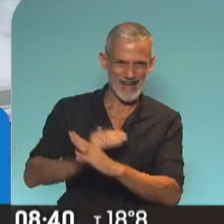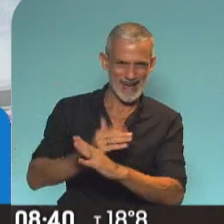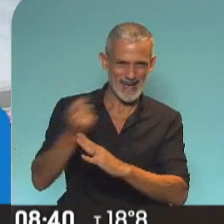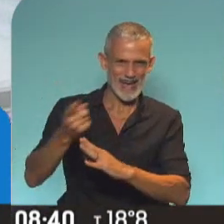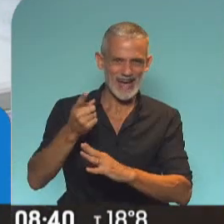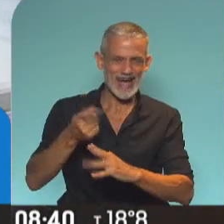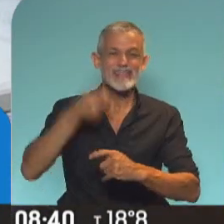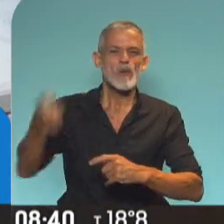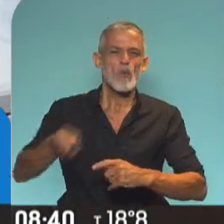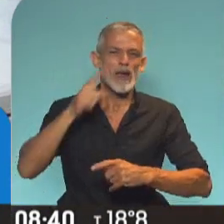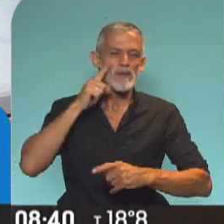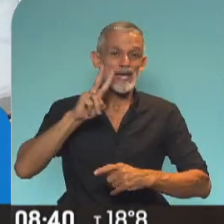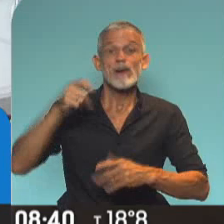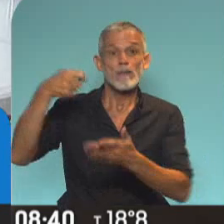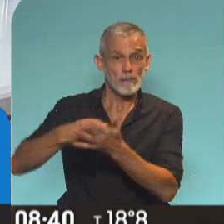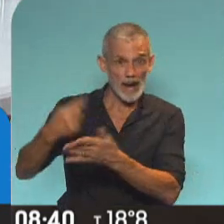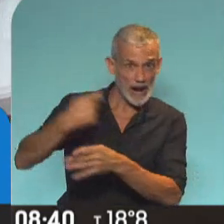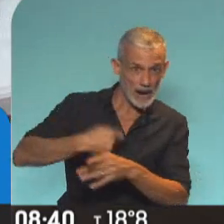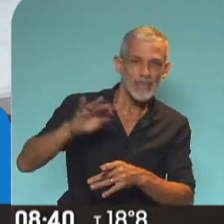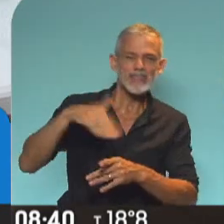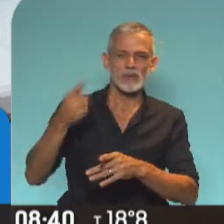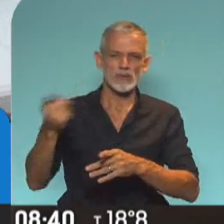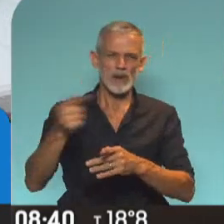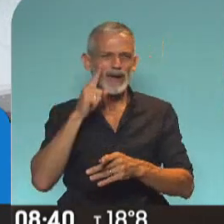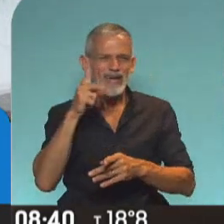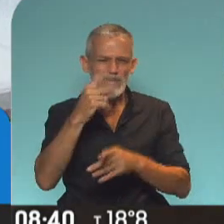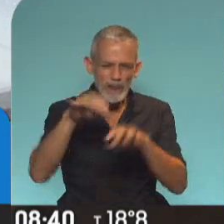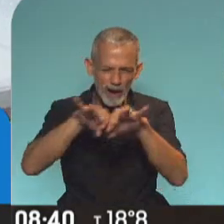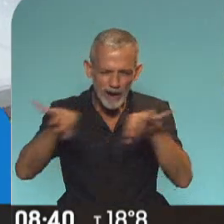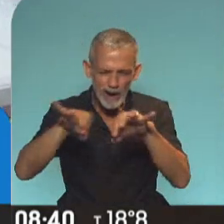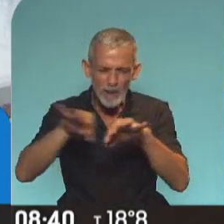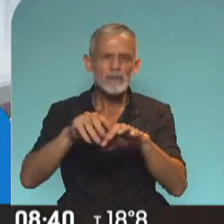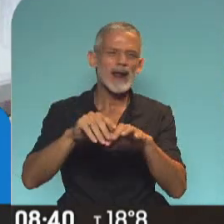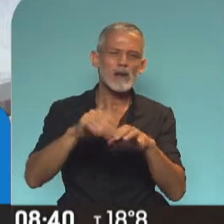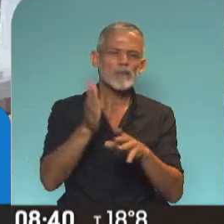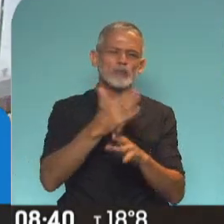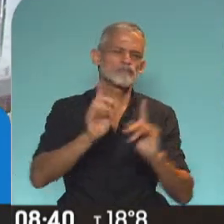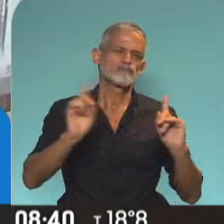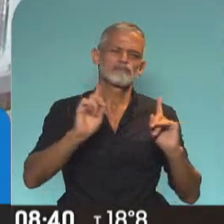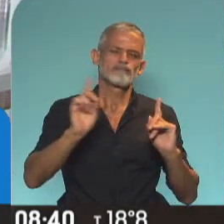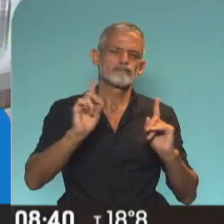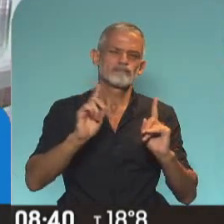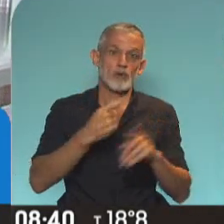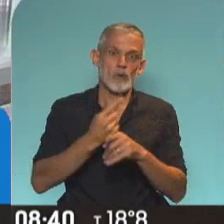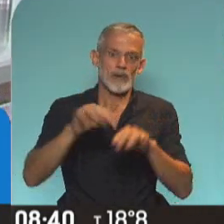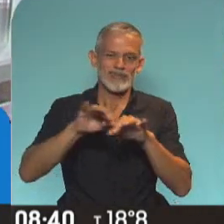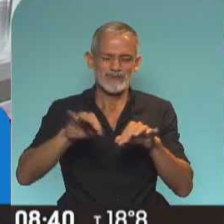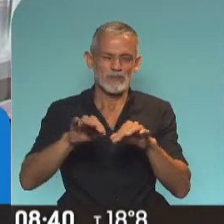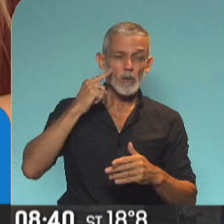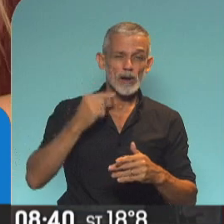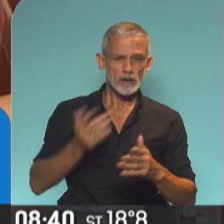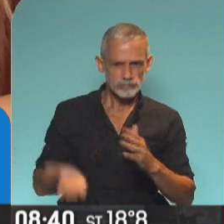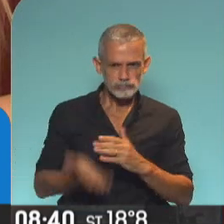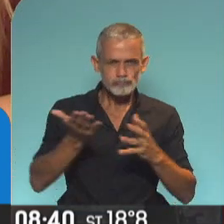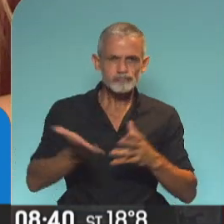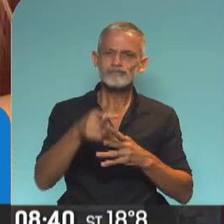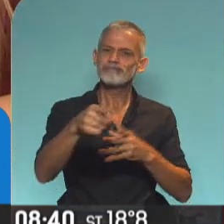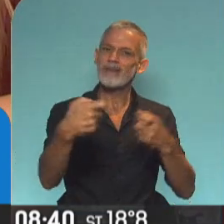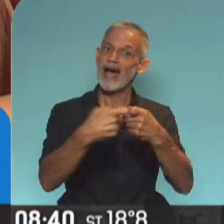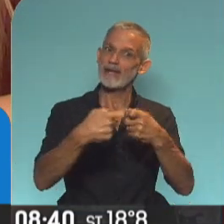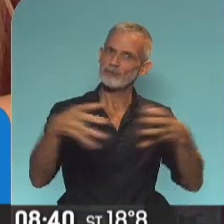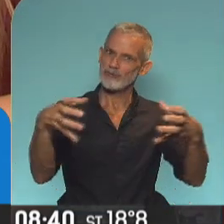el 10,5% para algunos productos de la canasta básica. Ya existe el IVA diferenciado. Lo que uno tiene que hacer son devoluciones. El